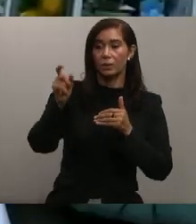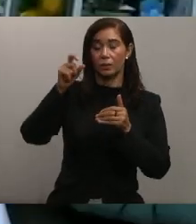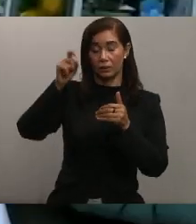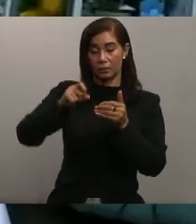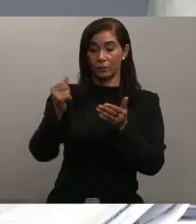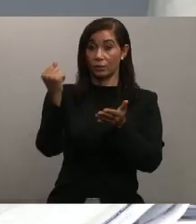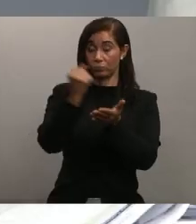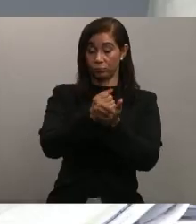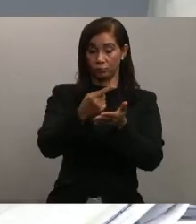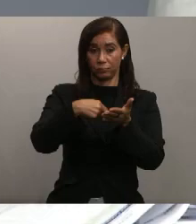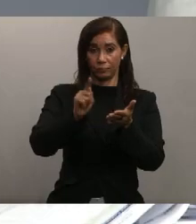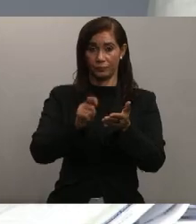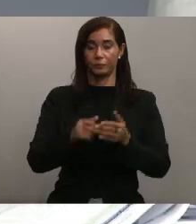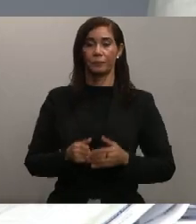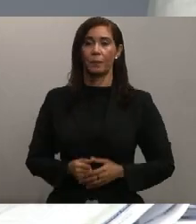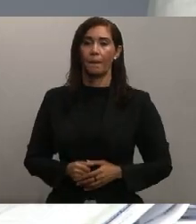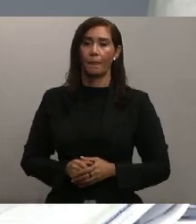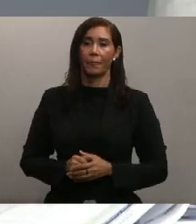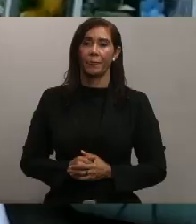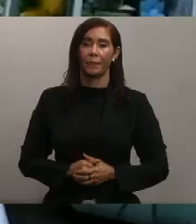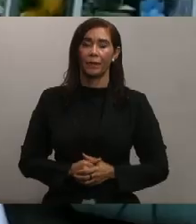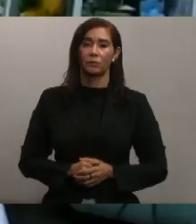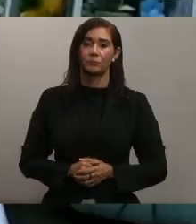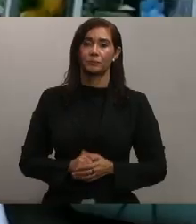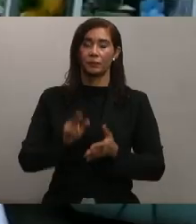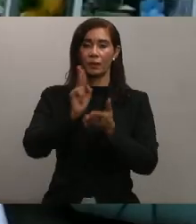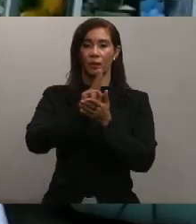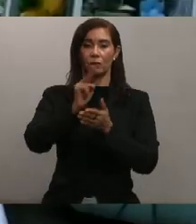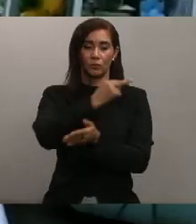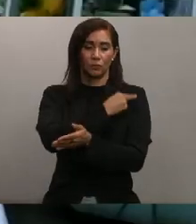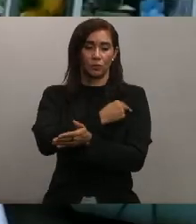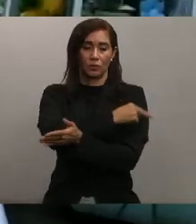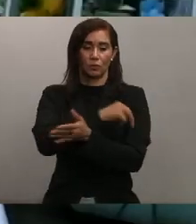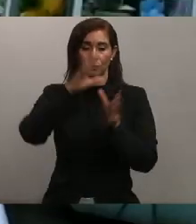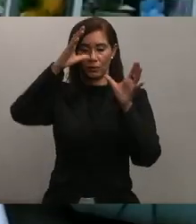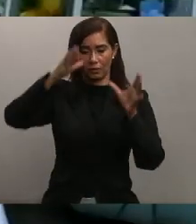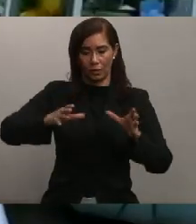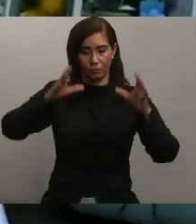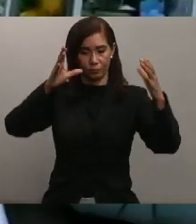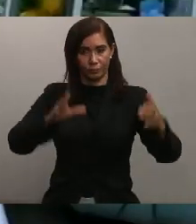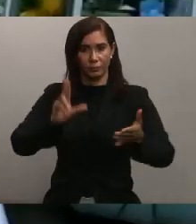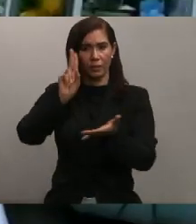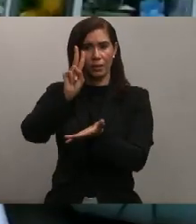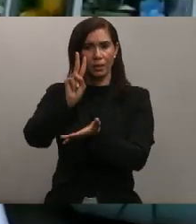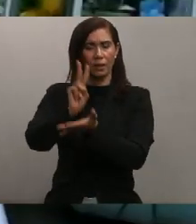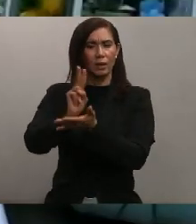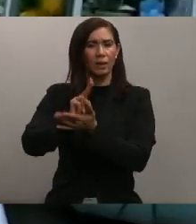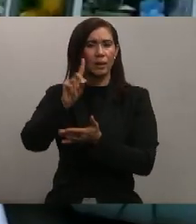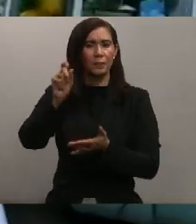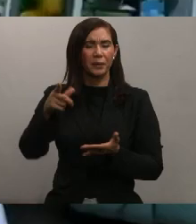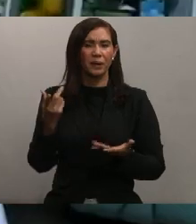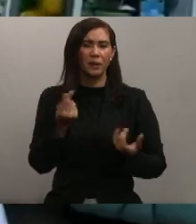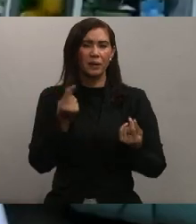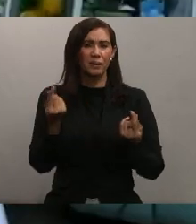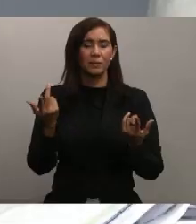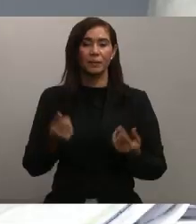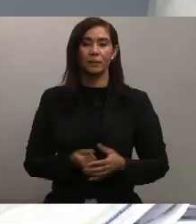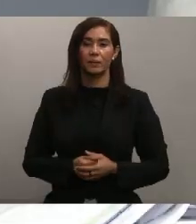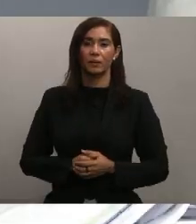¿El uso de la carpa, ministro? ¿Perdón? ¿El uso de la carpa hospital de La Vega que donó el PRM?